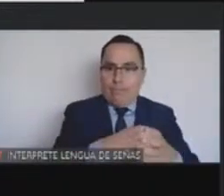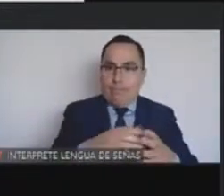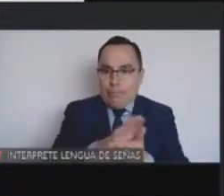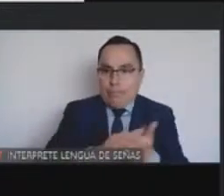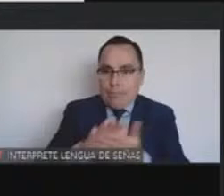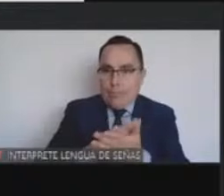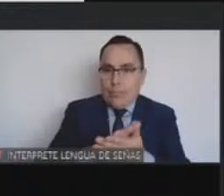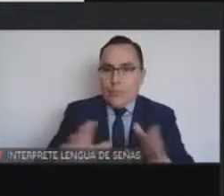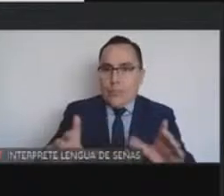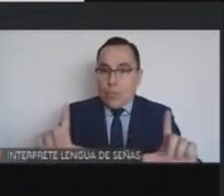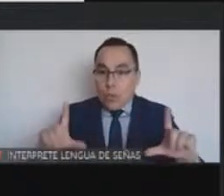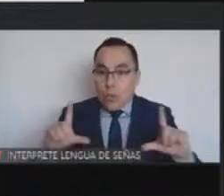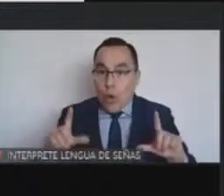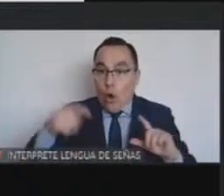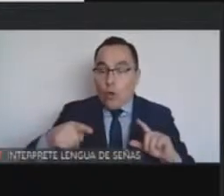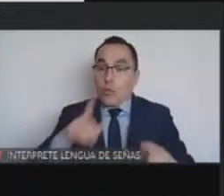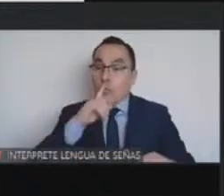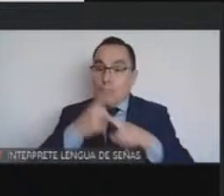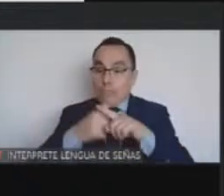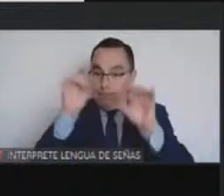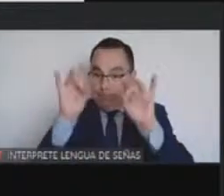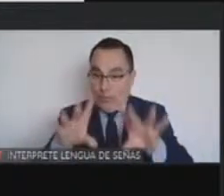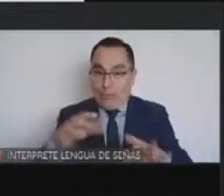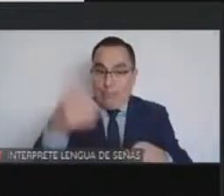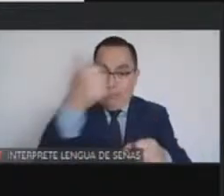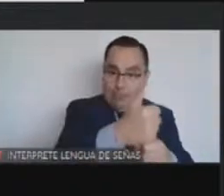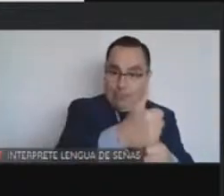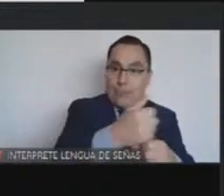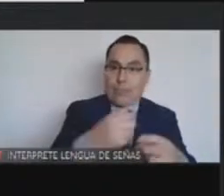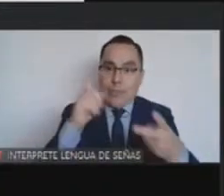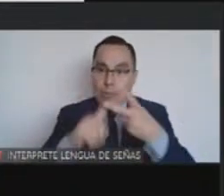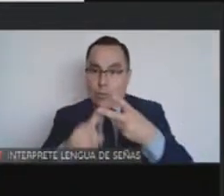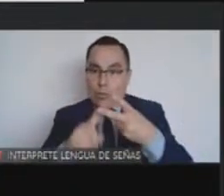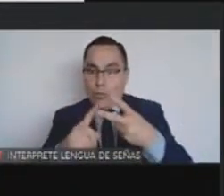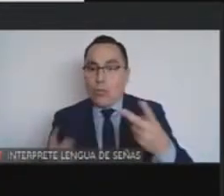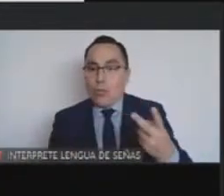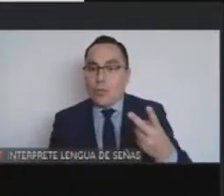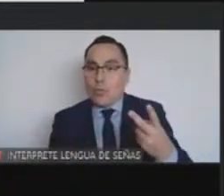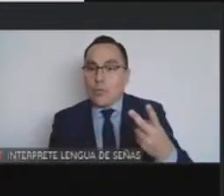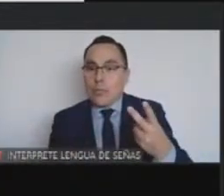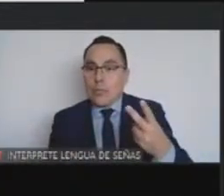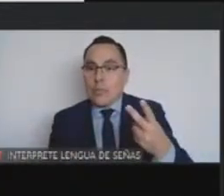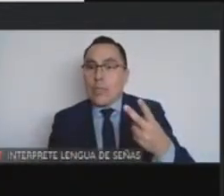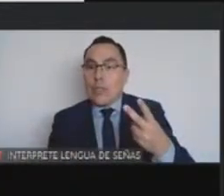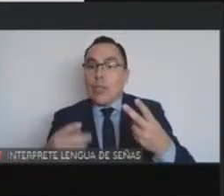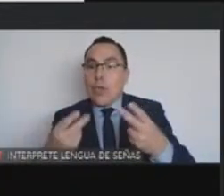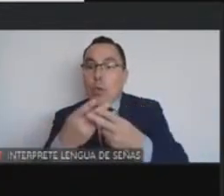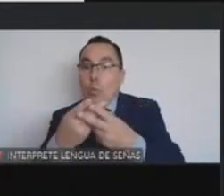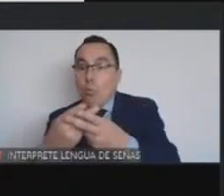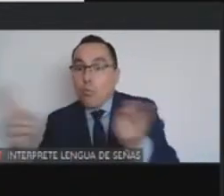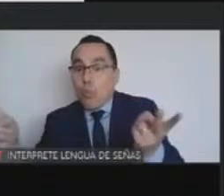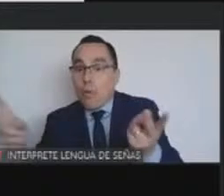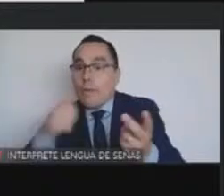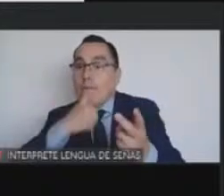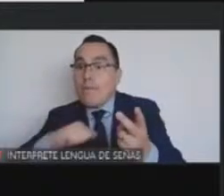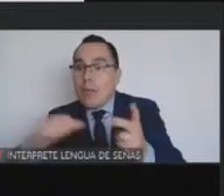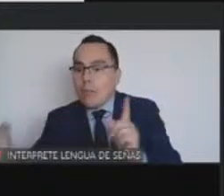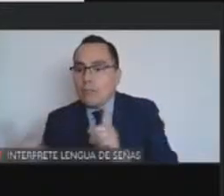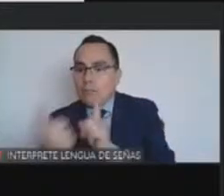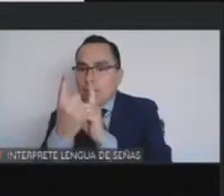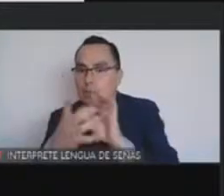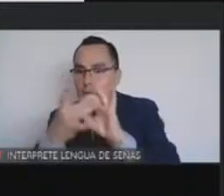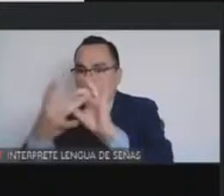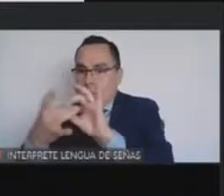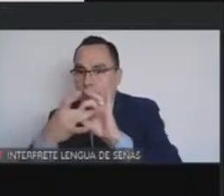y los sistemas de nombramiento. El segundo tiene que ver con lo público en el sector privado, que se dan en